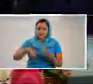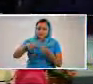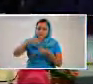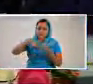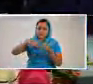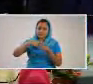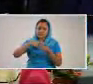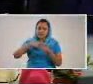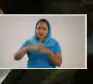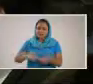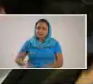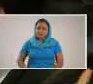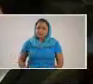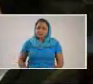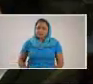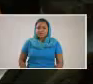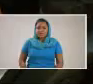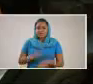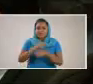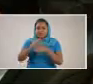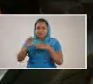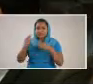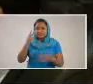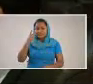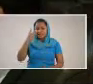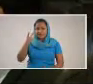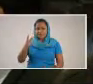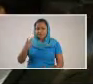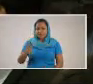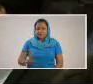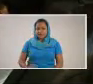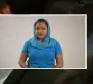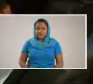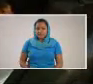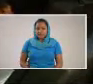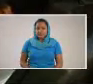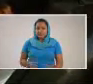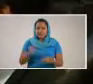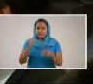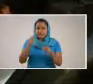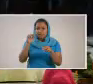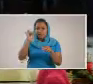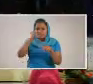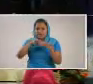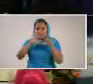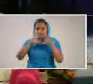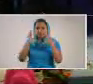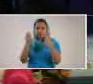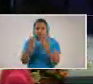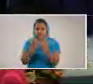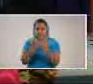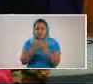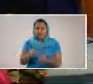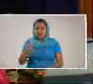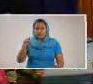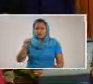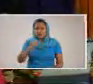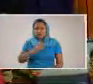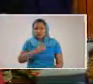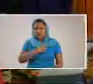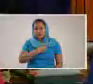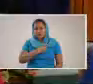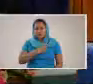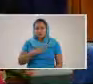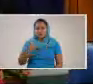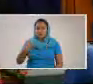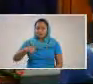los acontecimientos que vemos suceder en el mundo, no solamente nos